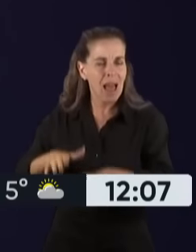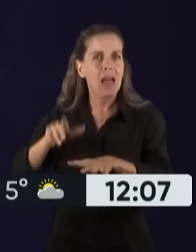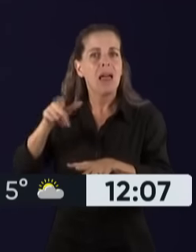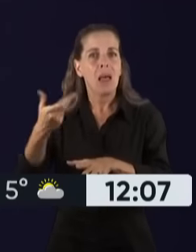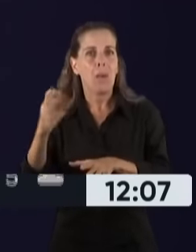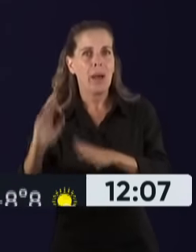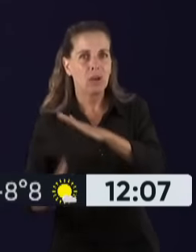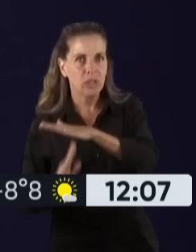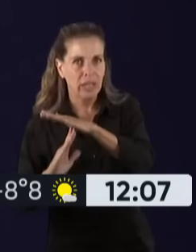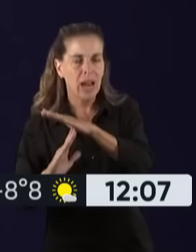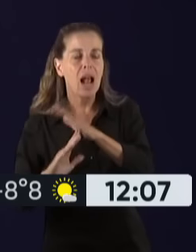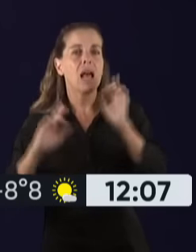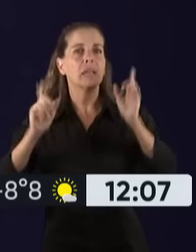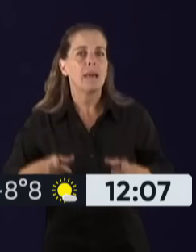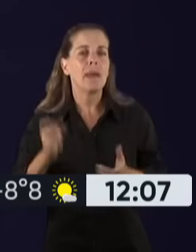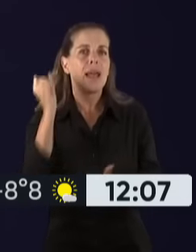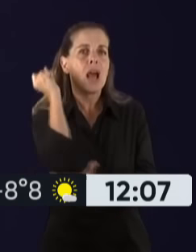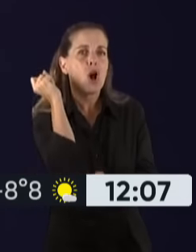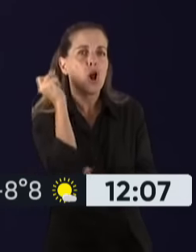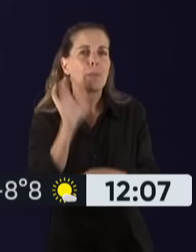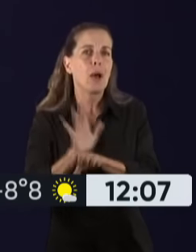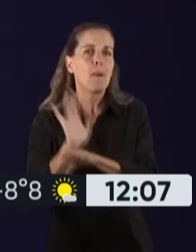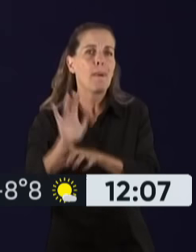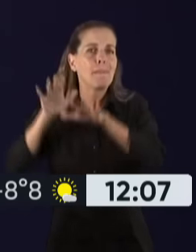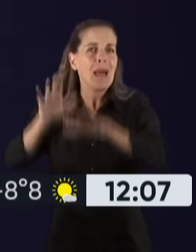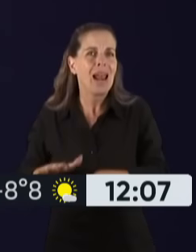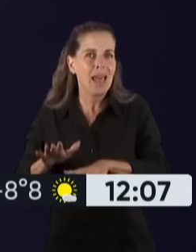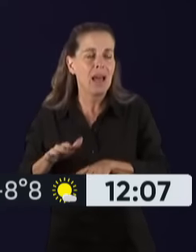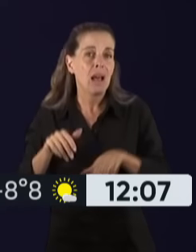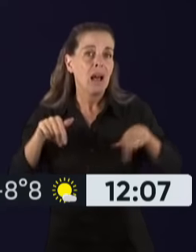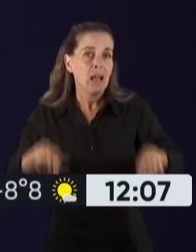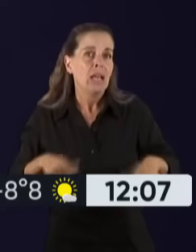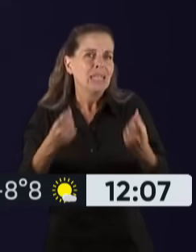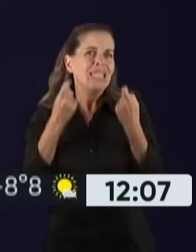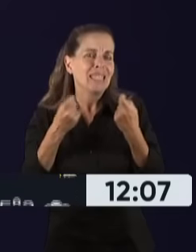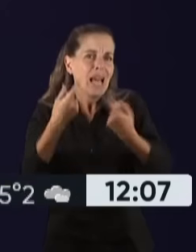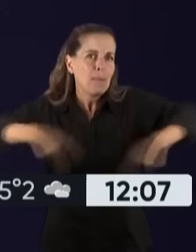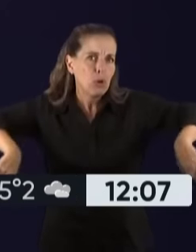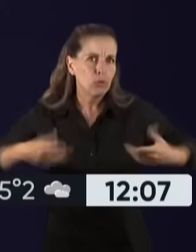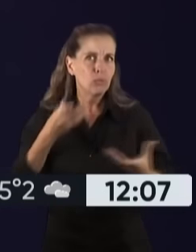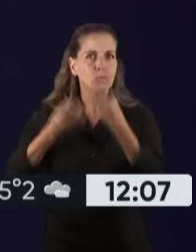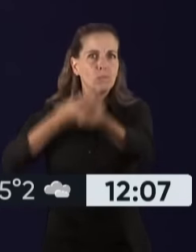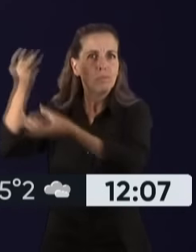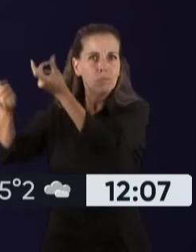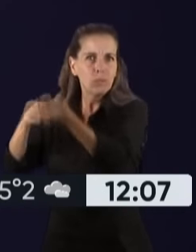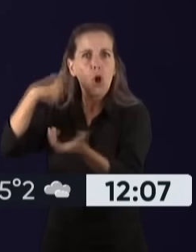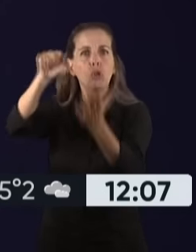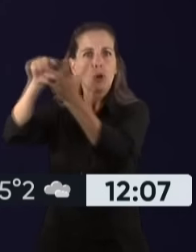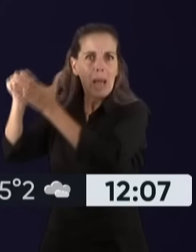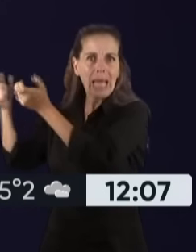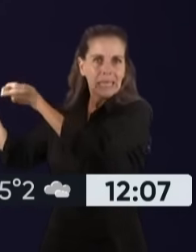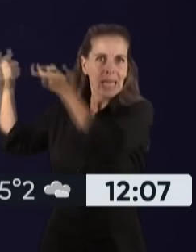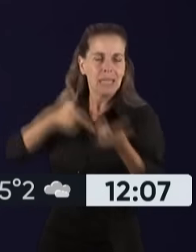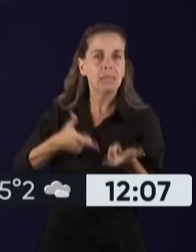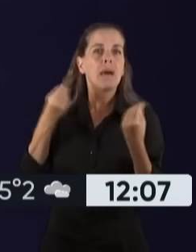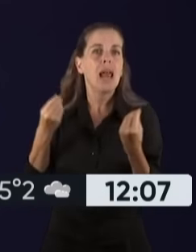también el resto de la economía porque claramente necesitamos insumos y el resto de productos importados para que la